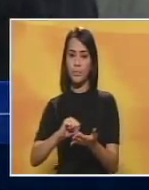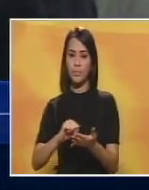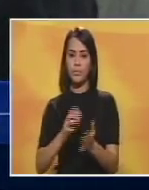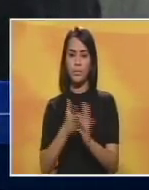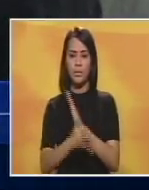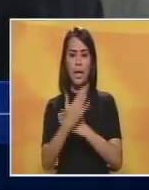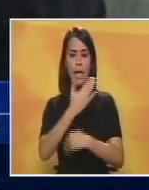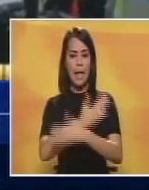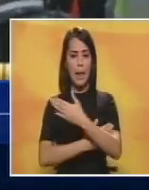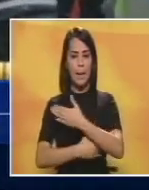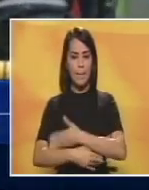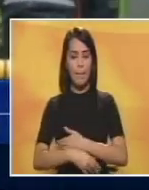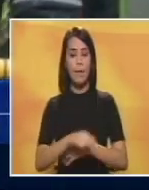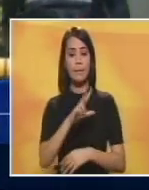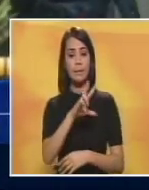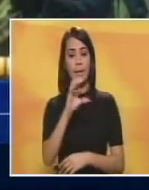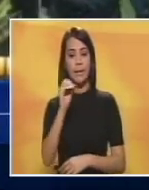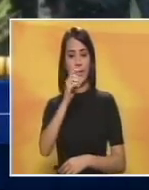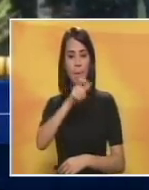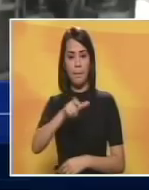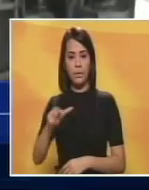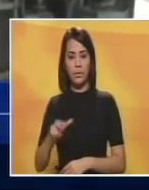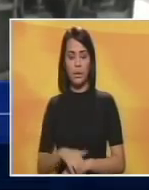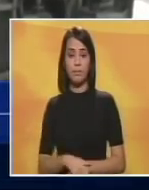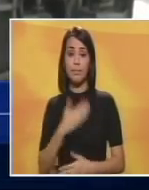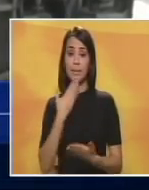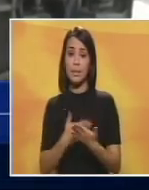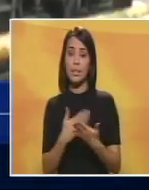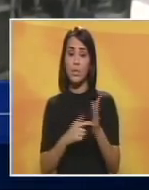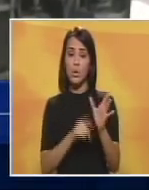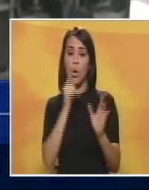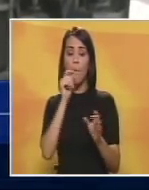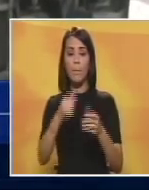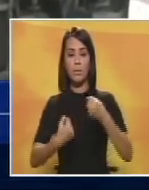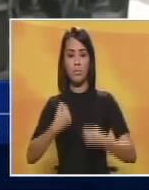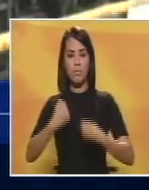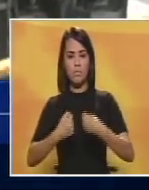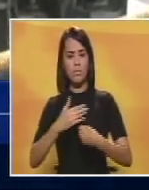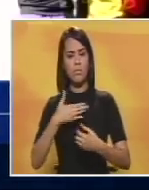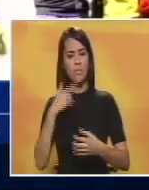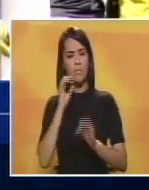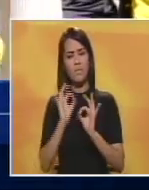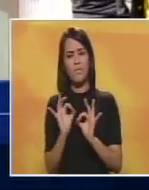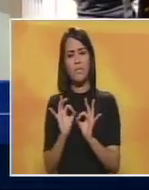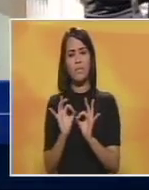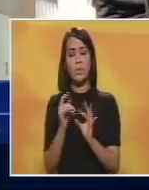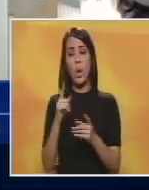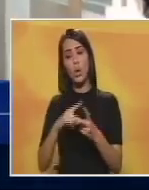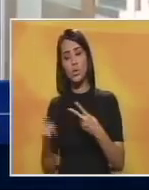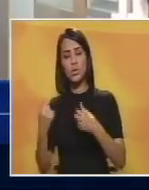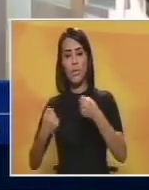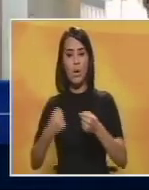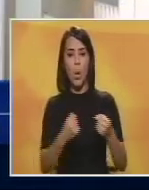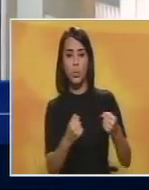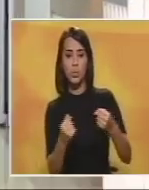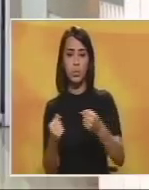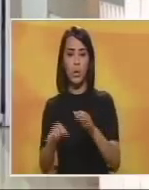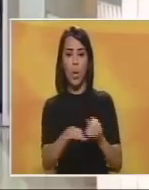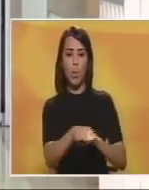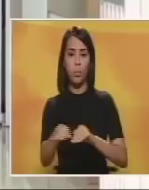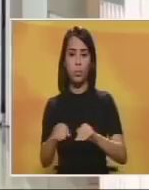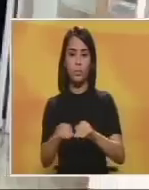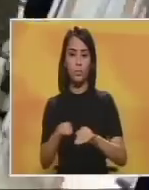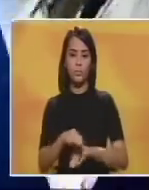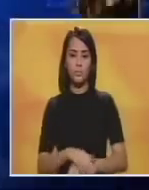provocando heridas en 30 personas. Según testigos, el conductor del autobús quiso rebasar a otro vehículo poco antes del siniestro.